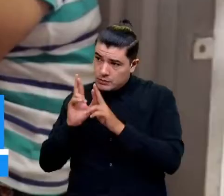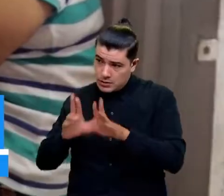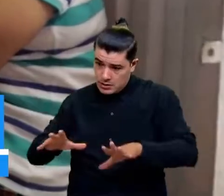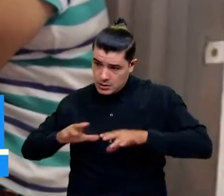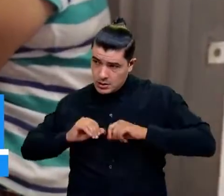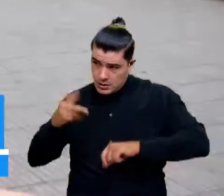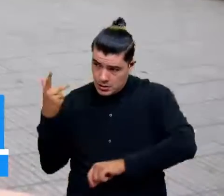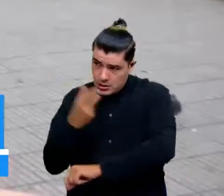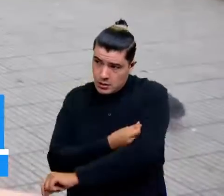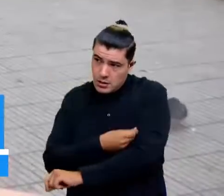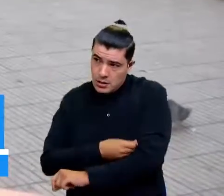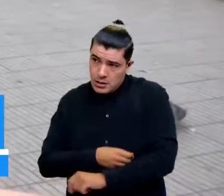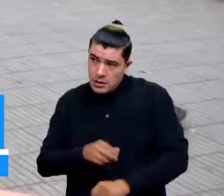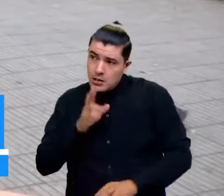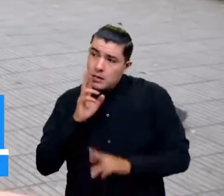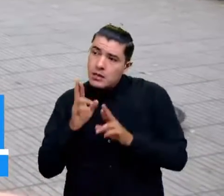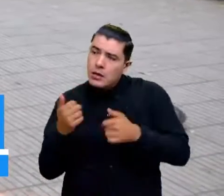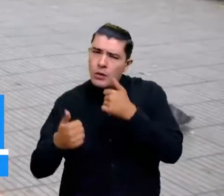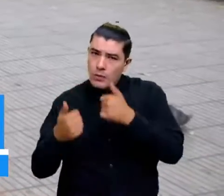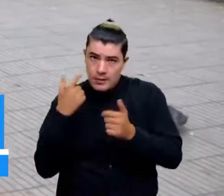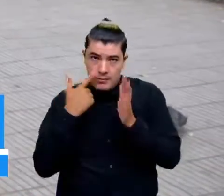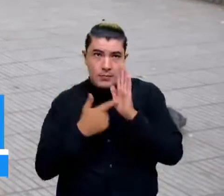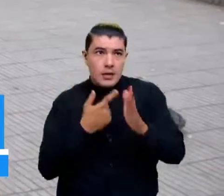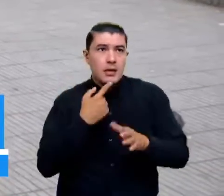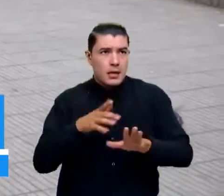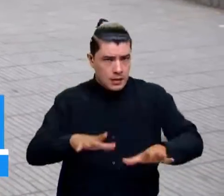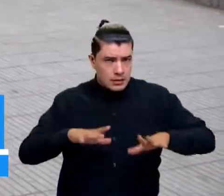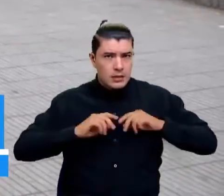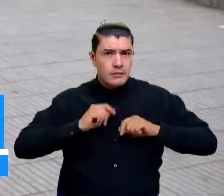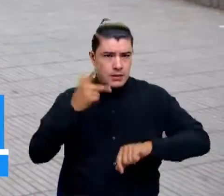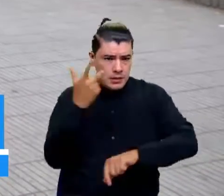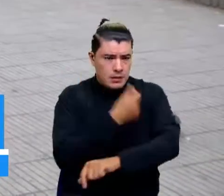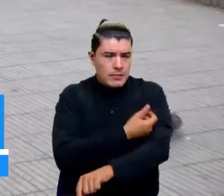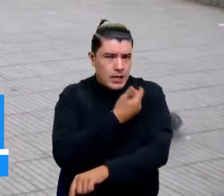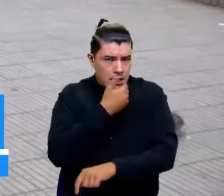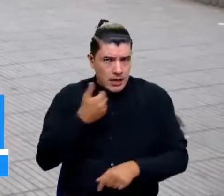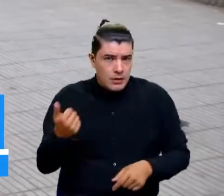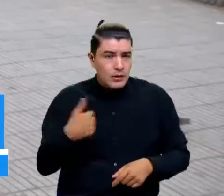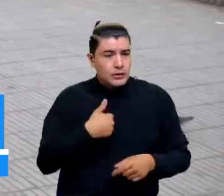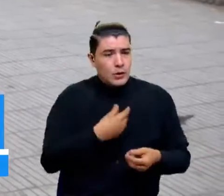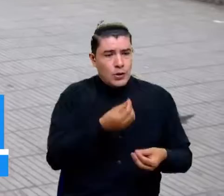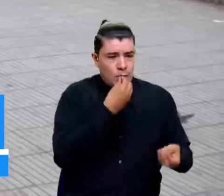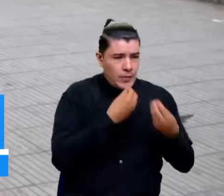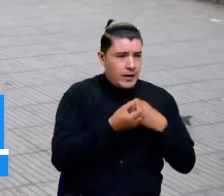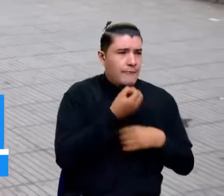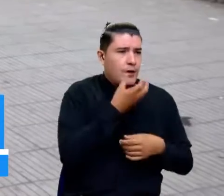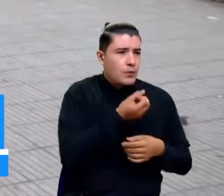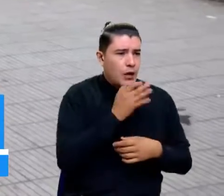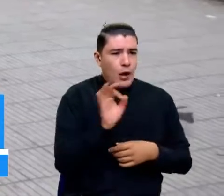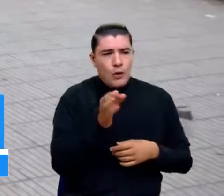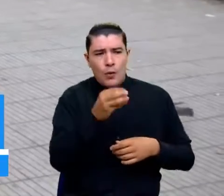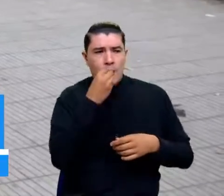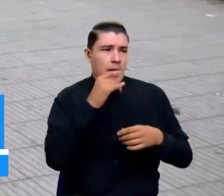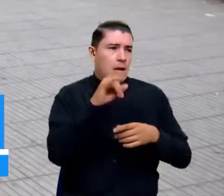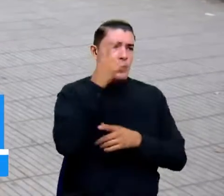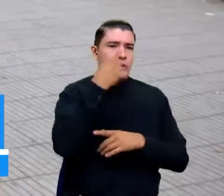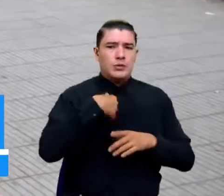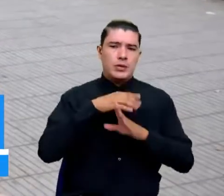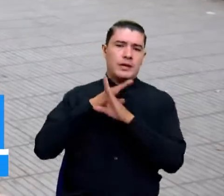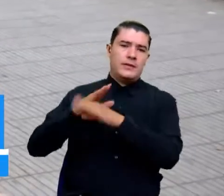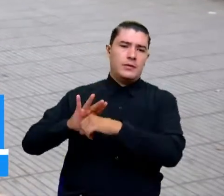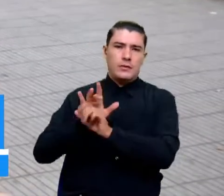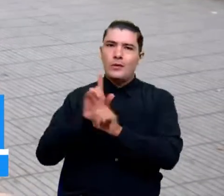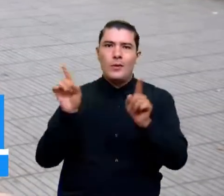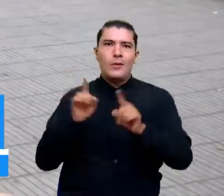respuesta. Entonces, vacunémonos, que es la mejor garantía. No es comer cierta fruta o cierto elemento, no. La vacuna es